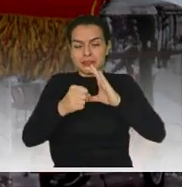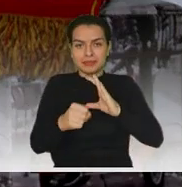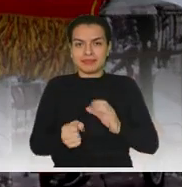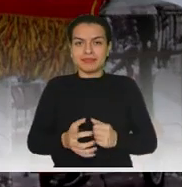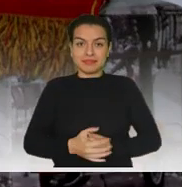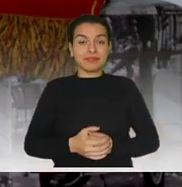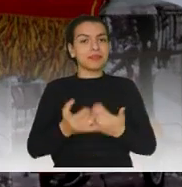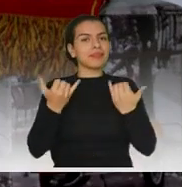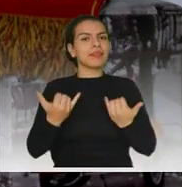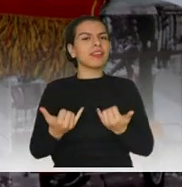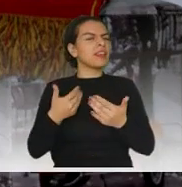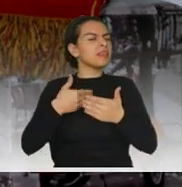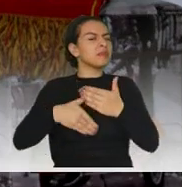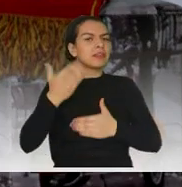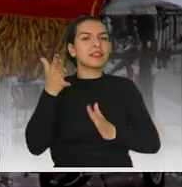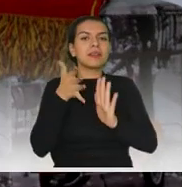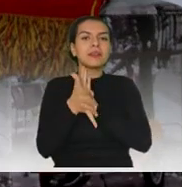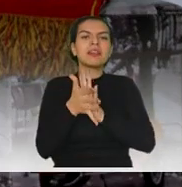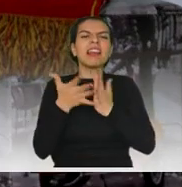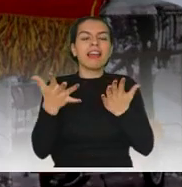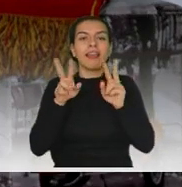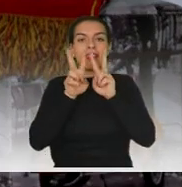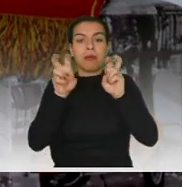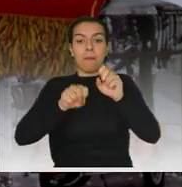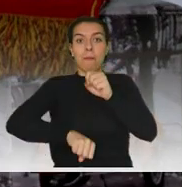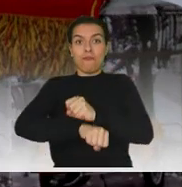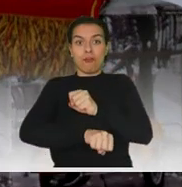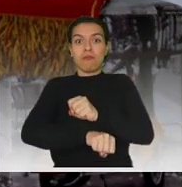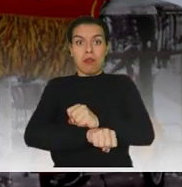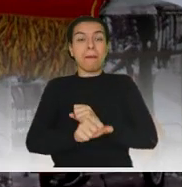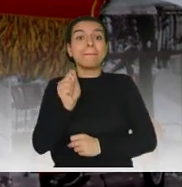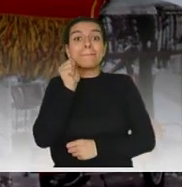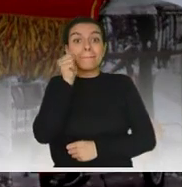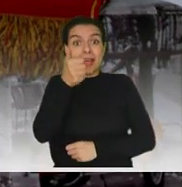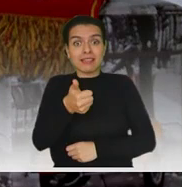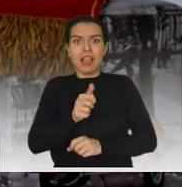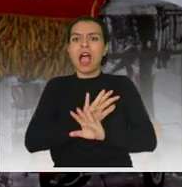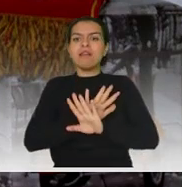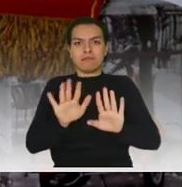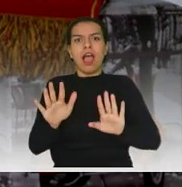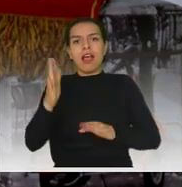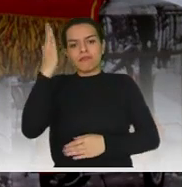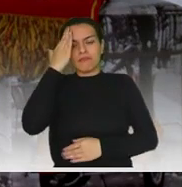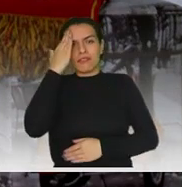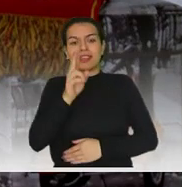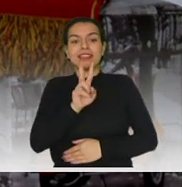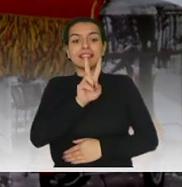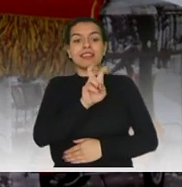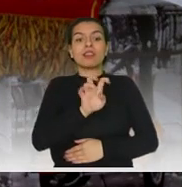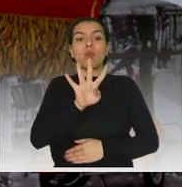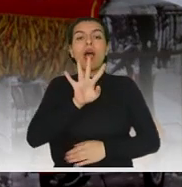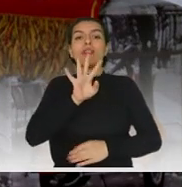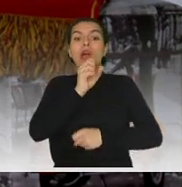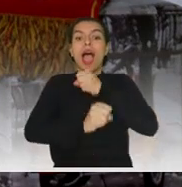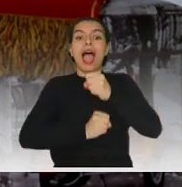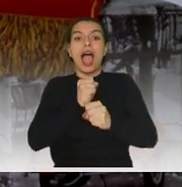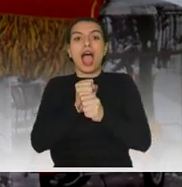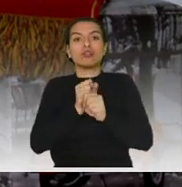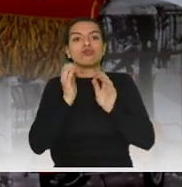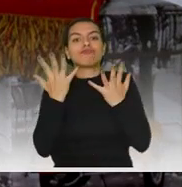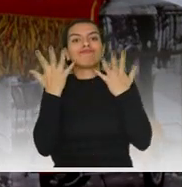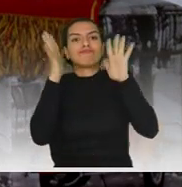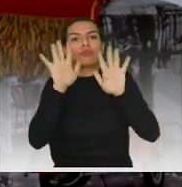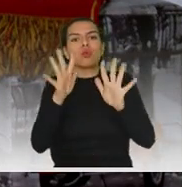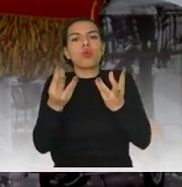Empezamos hablando de fútbol porque el día de mañana se cumplirán 74 años del Club Millonarios y ante los incidentes